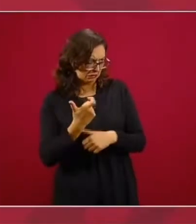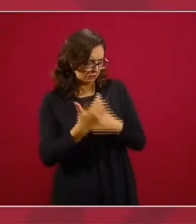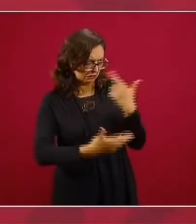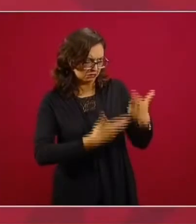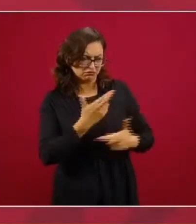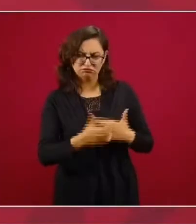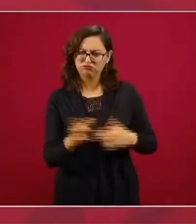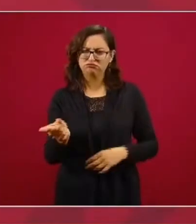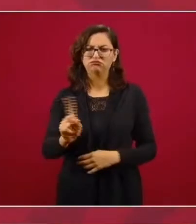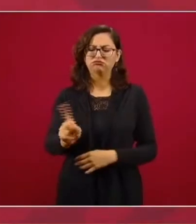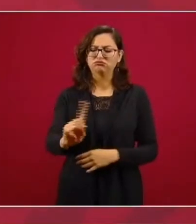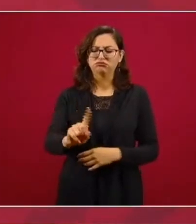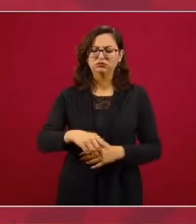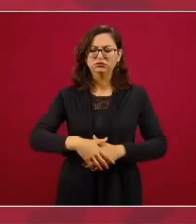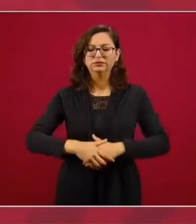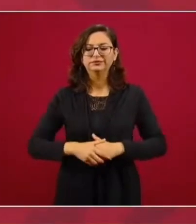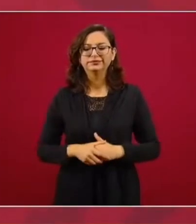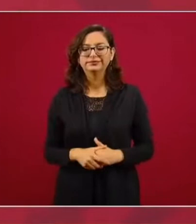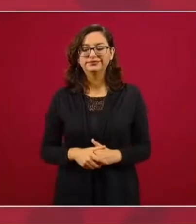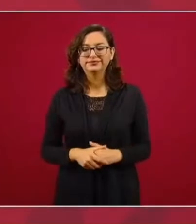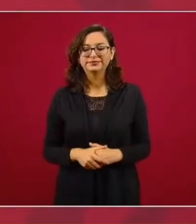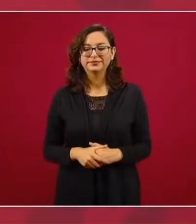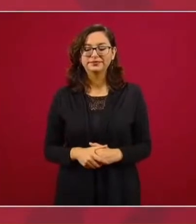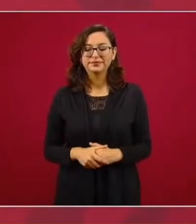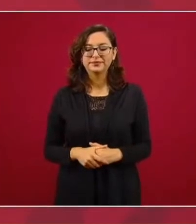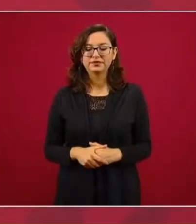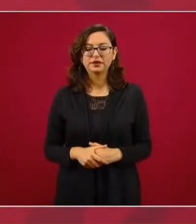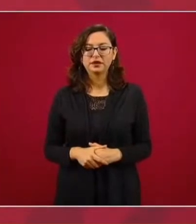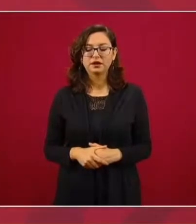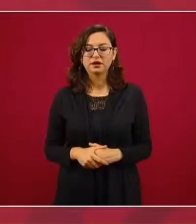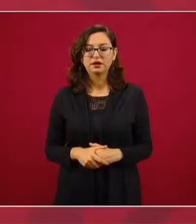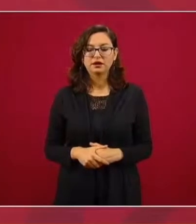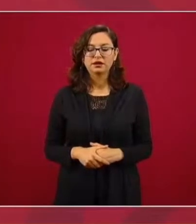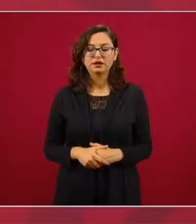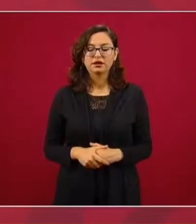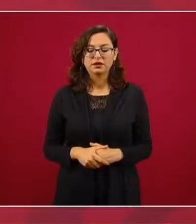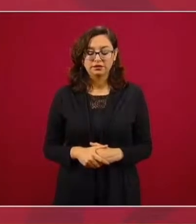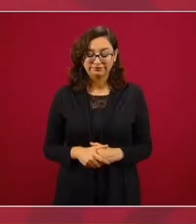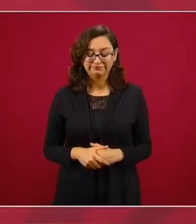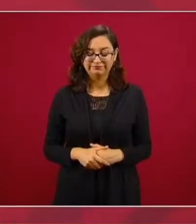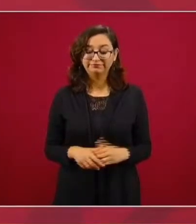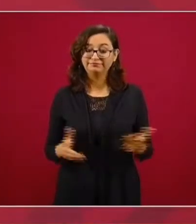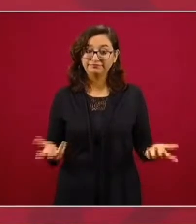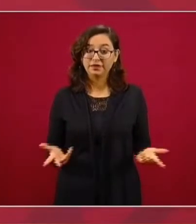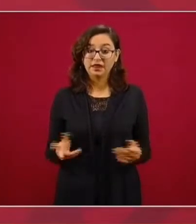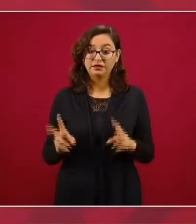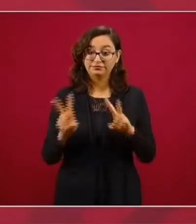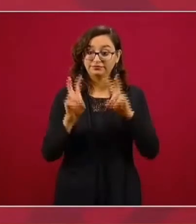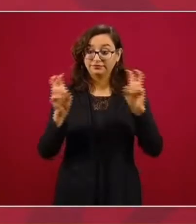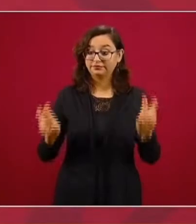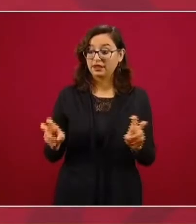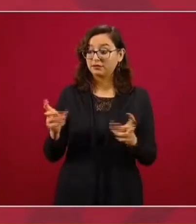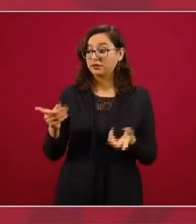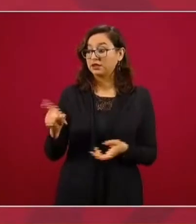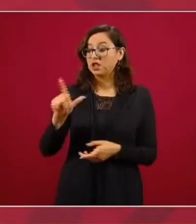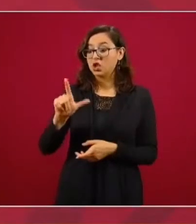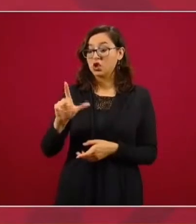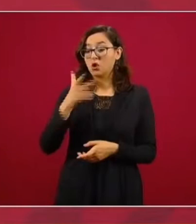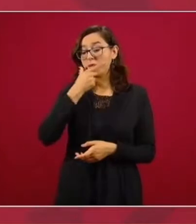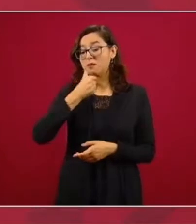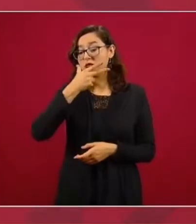mire, en el caso de el señor Lozoya y en otros casos,